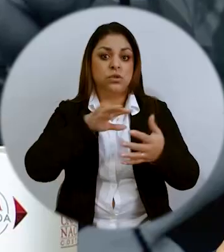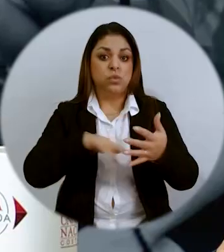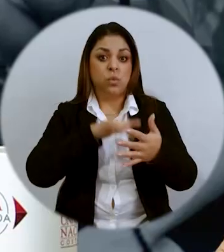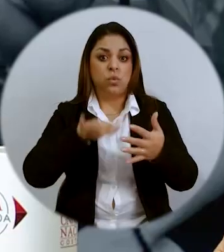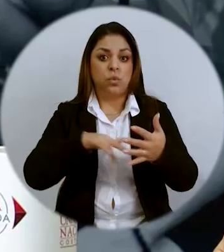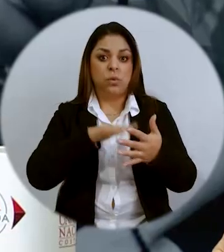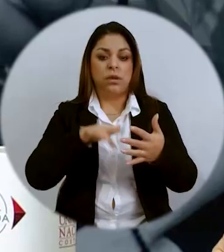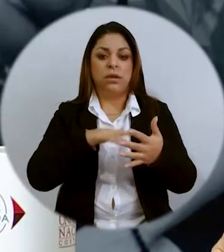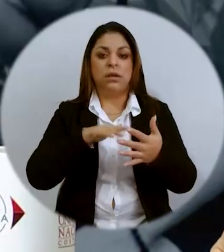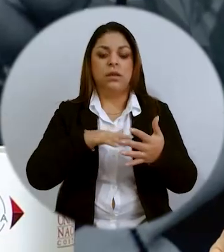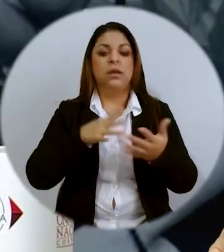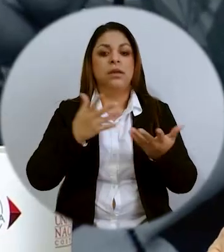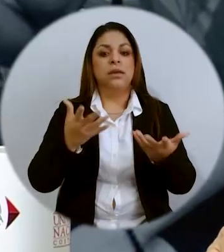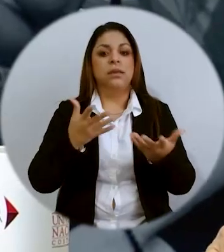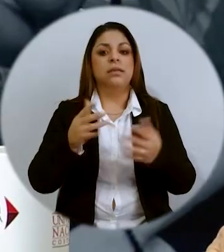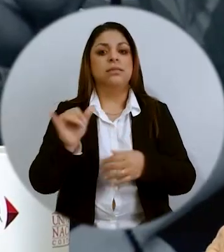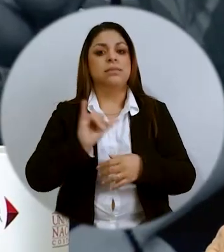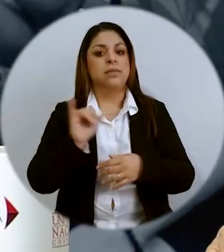y